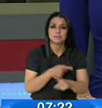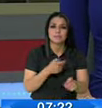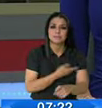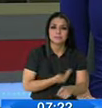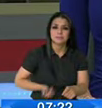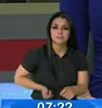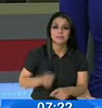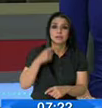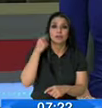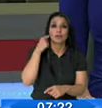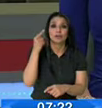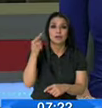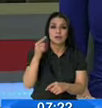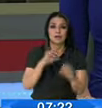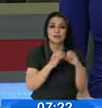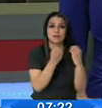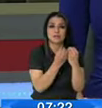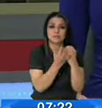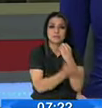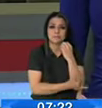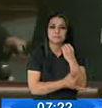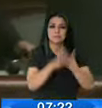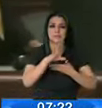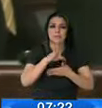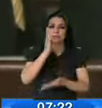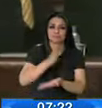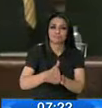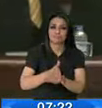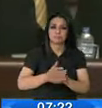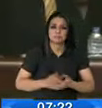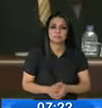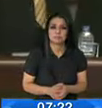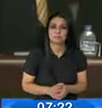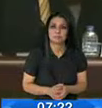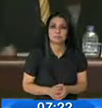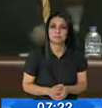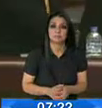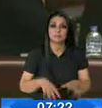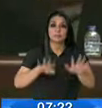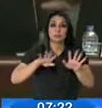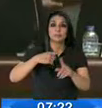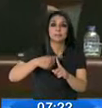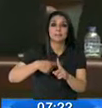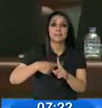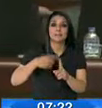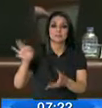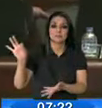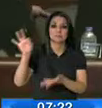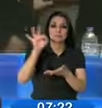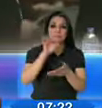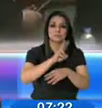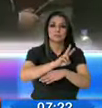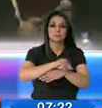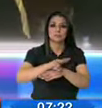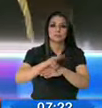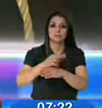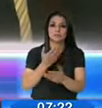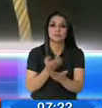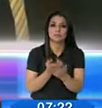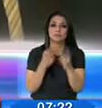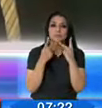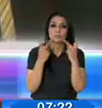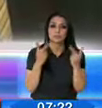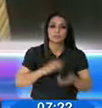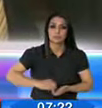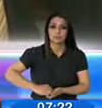Rafael Correa ante la OEA. Después de casi 9 meses de haber sido electo como superintendente de Economía Popular y